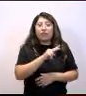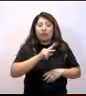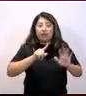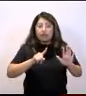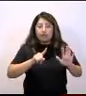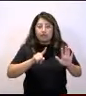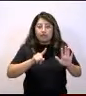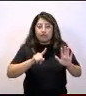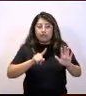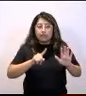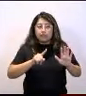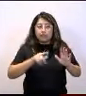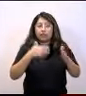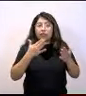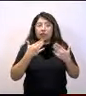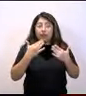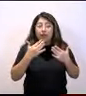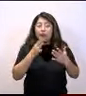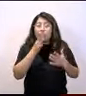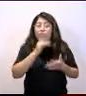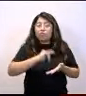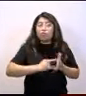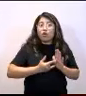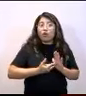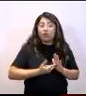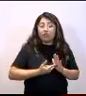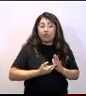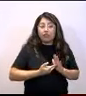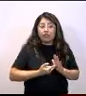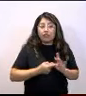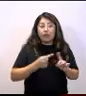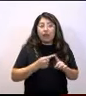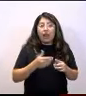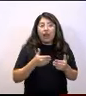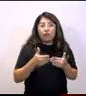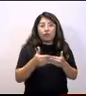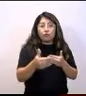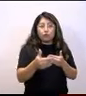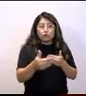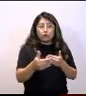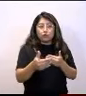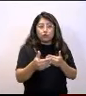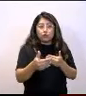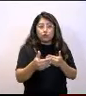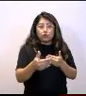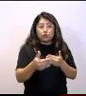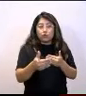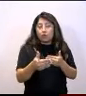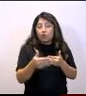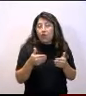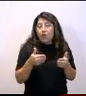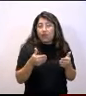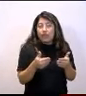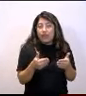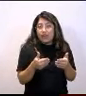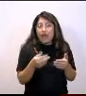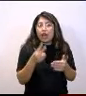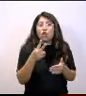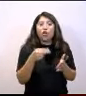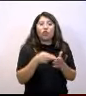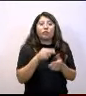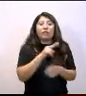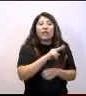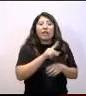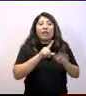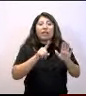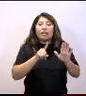por lo tanto, de un proyecto para el futuro, sea el futuro más cercano, el próximo año 2026, o